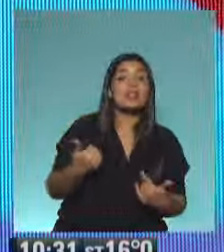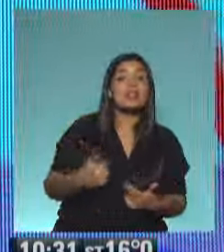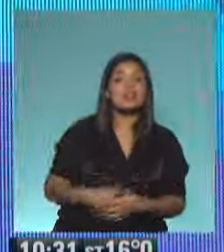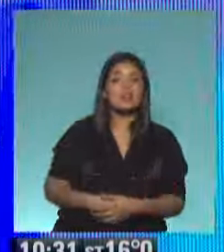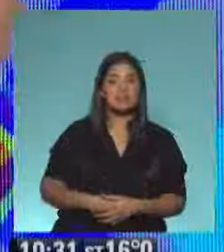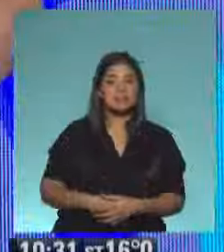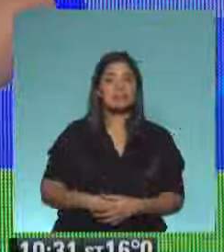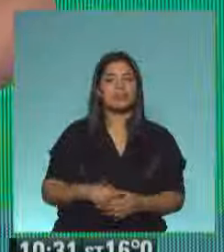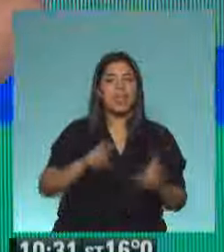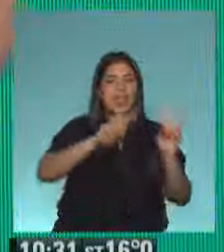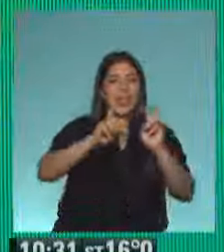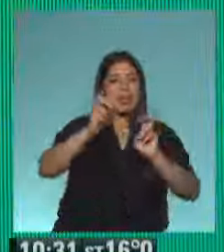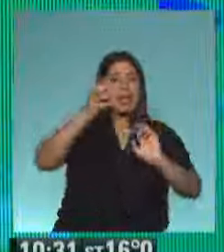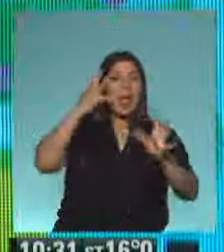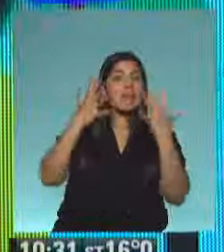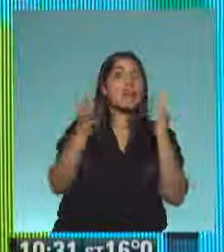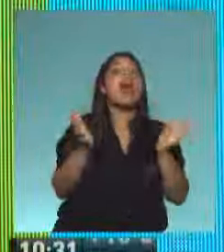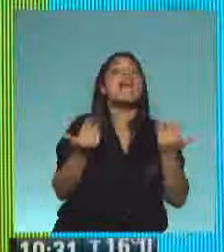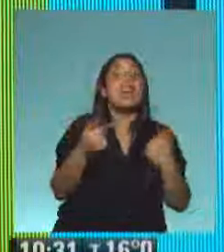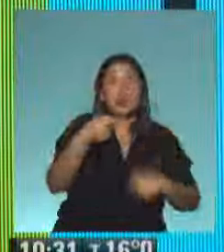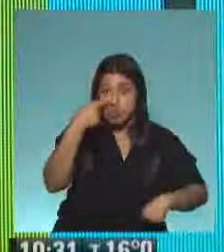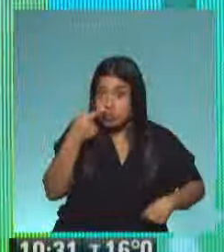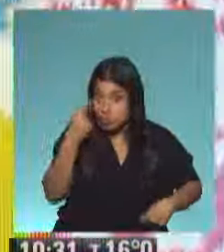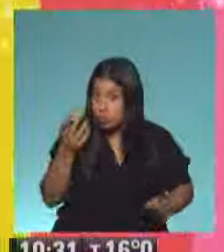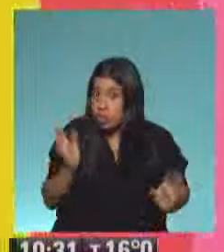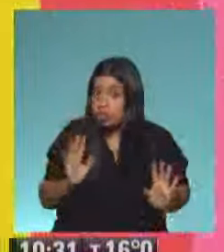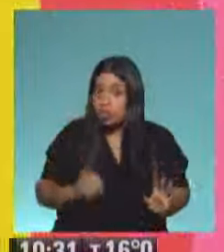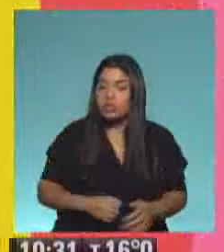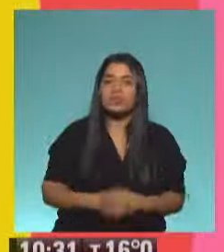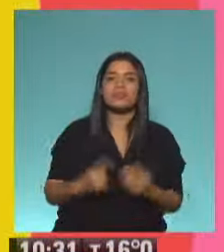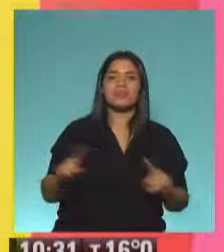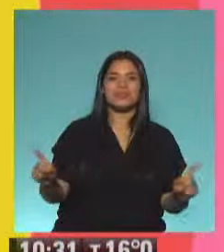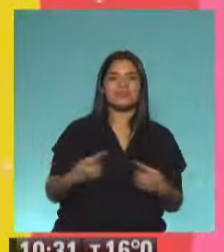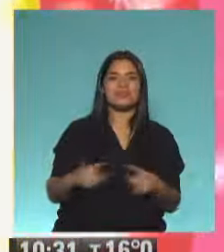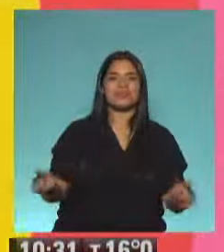carnaval. Quédese con nosotros mirándolo, nosotros es interesantísimo. No se preocupe.